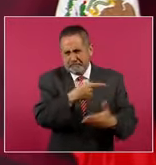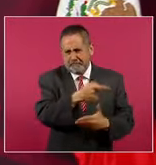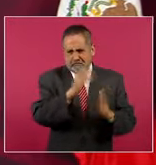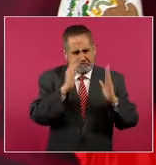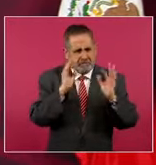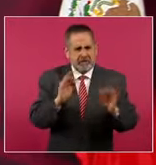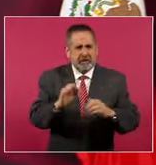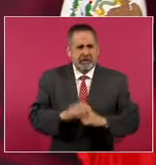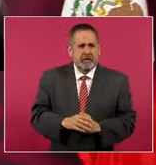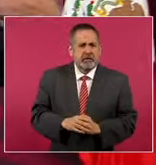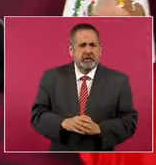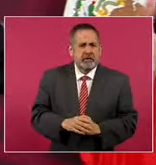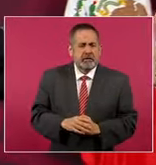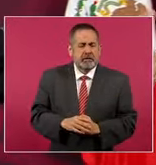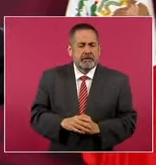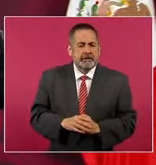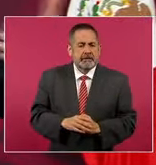el que